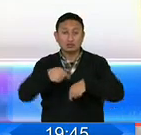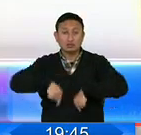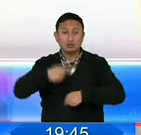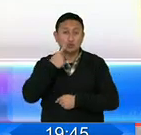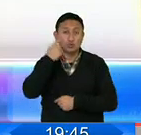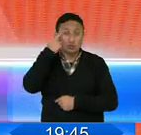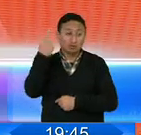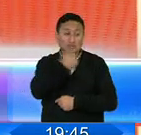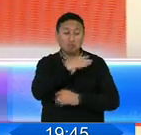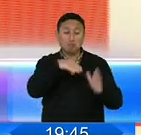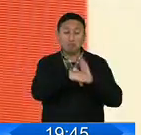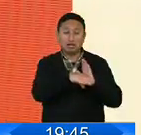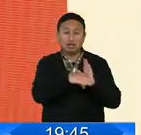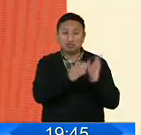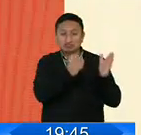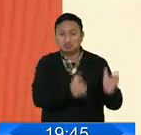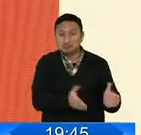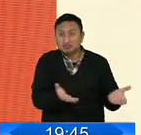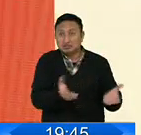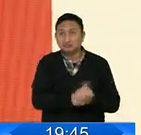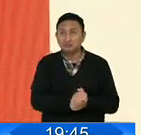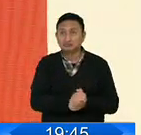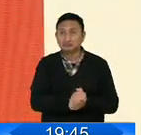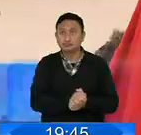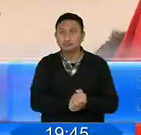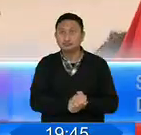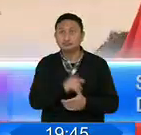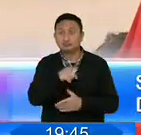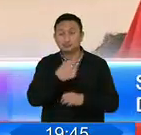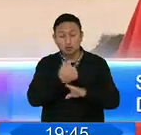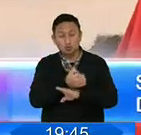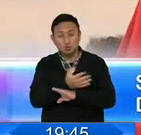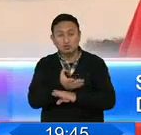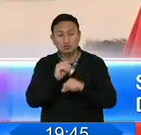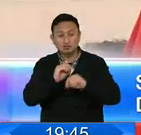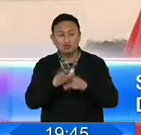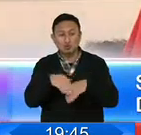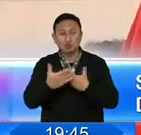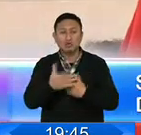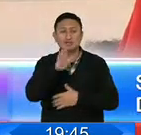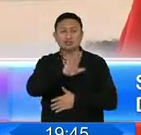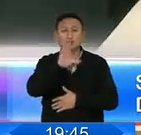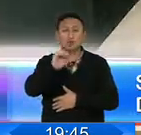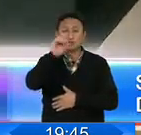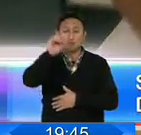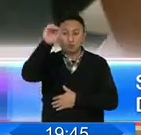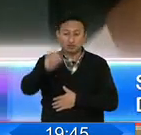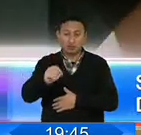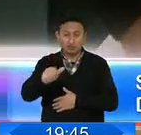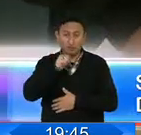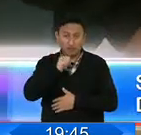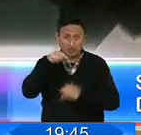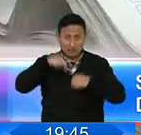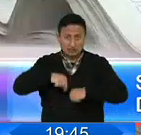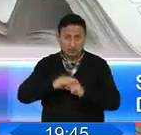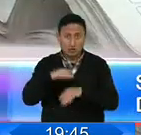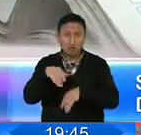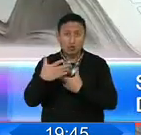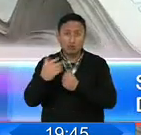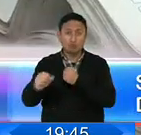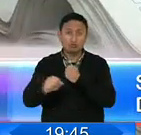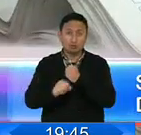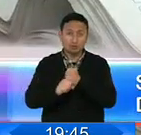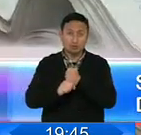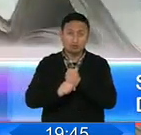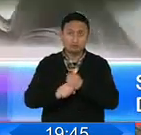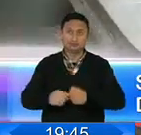banquero? Ulloa da sugerencias de Arauz y Lasso para ganarse el voto de ese 50% de electores que en la primera vuelta no